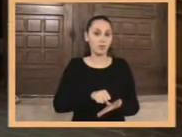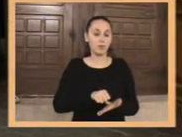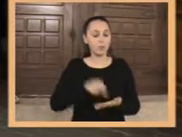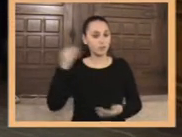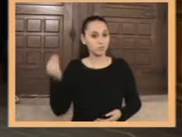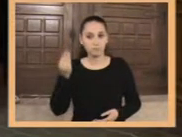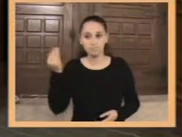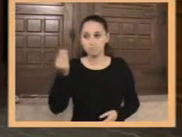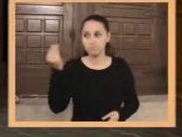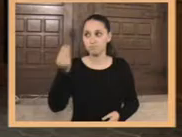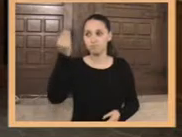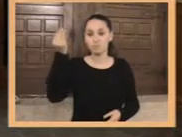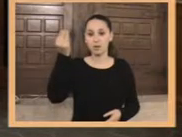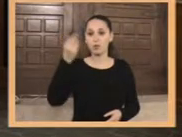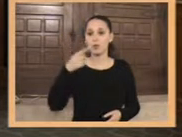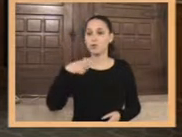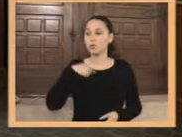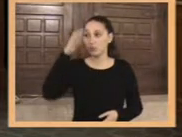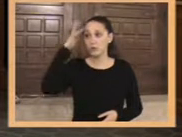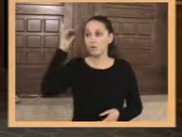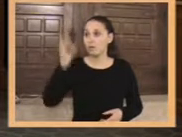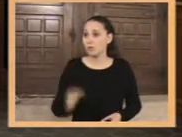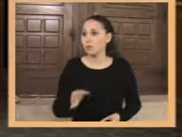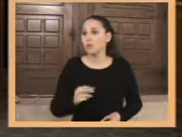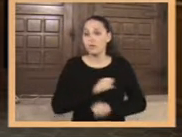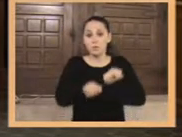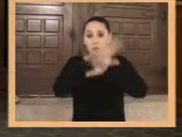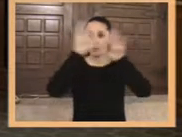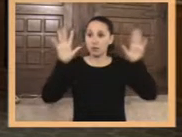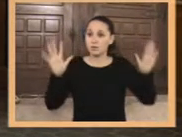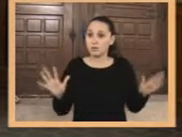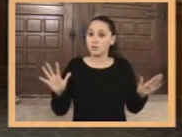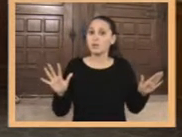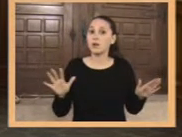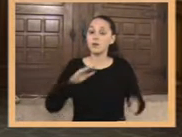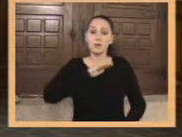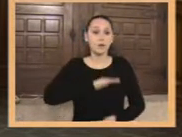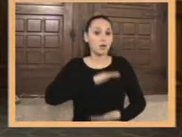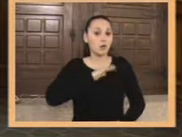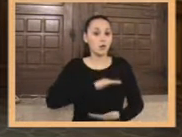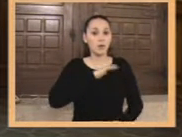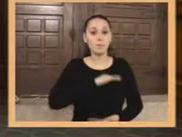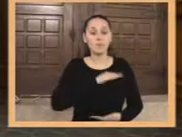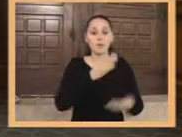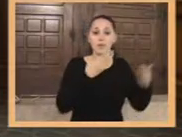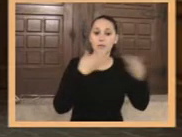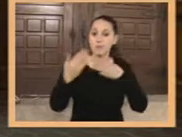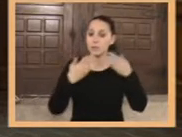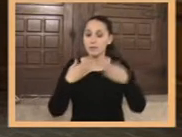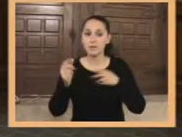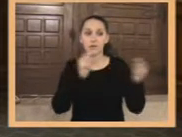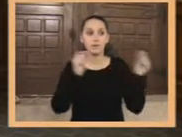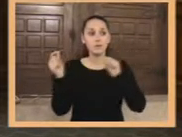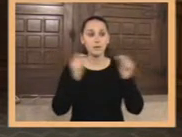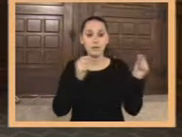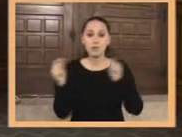muy por encima de todo. Yo creo que hemos quedado claro la capacidad de consenso y de diálogo. Hemos tenido la oportunidad de